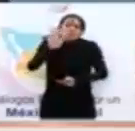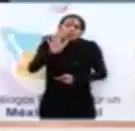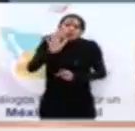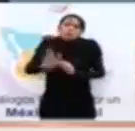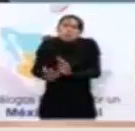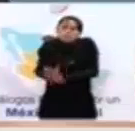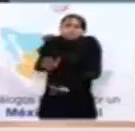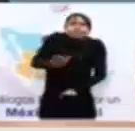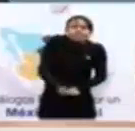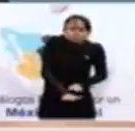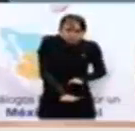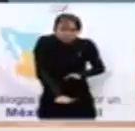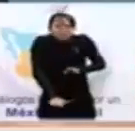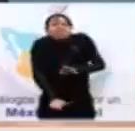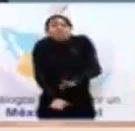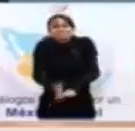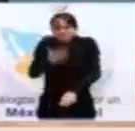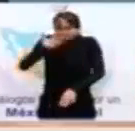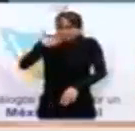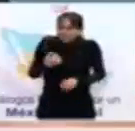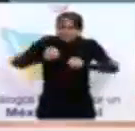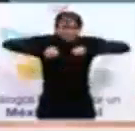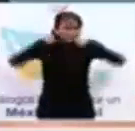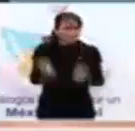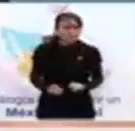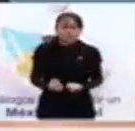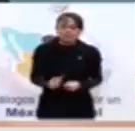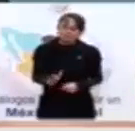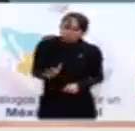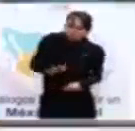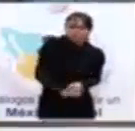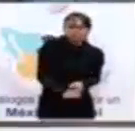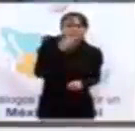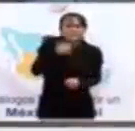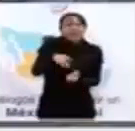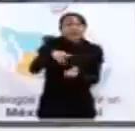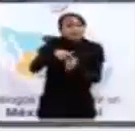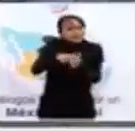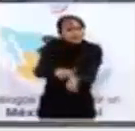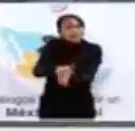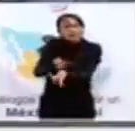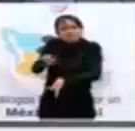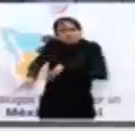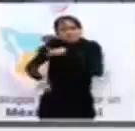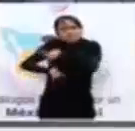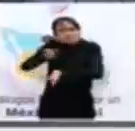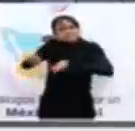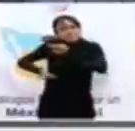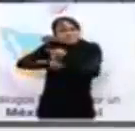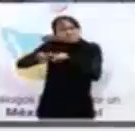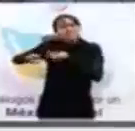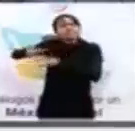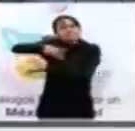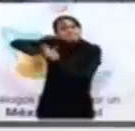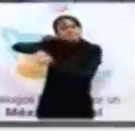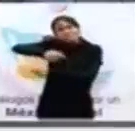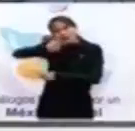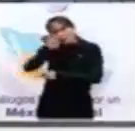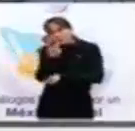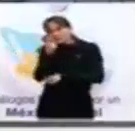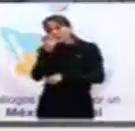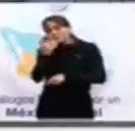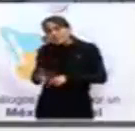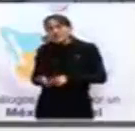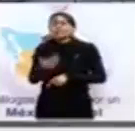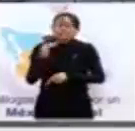pie derecho, en un tema tan importante como el tema del financiamiento. Pero rescatemos algunos